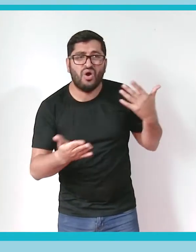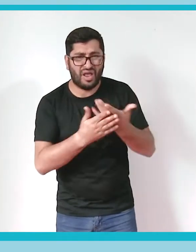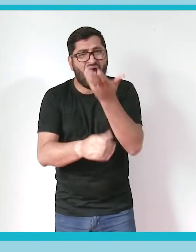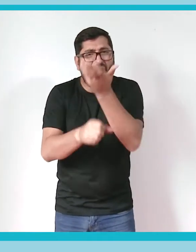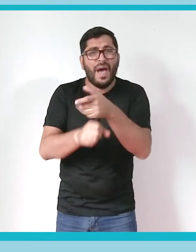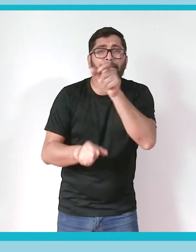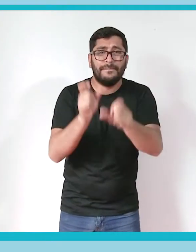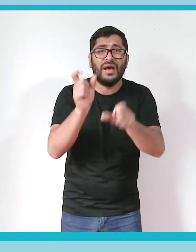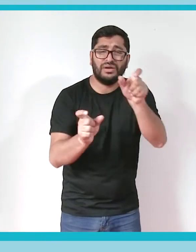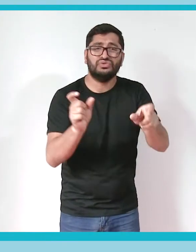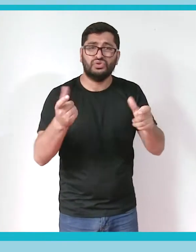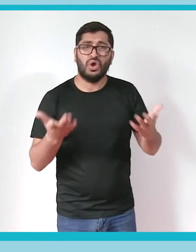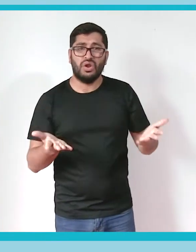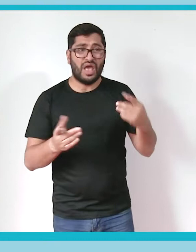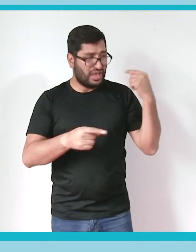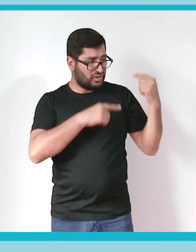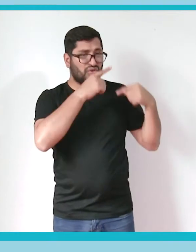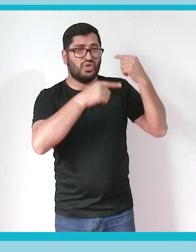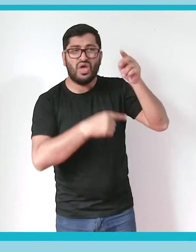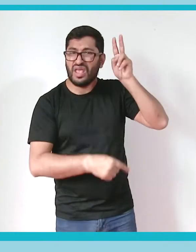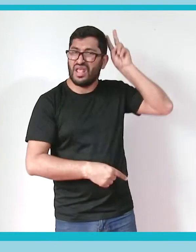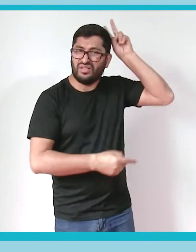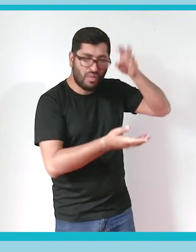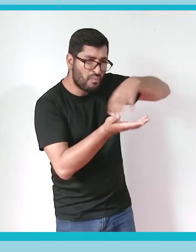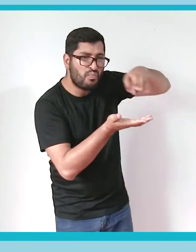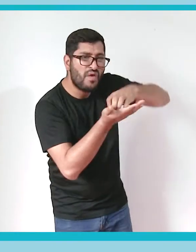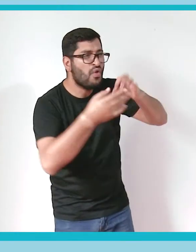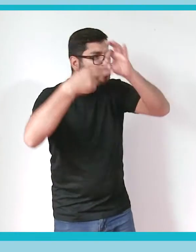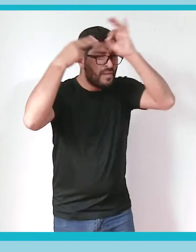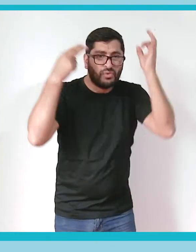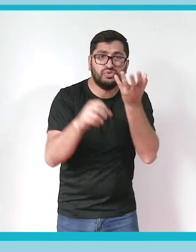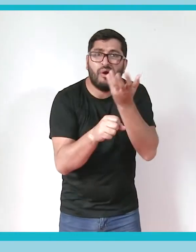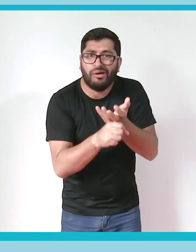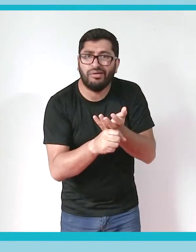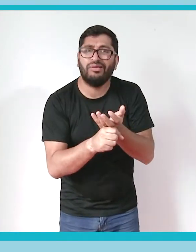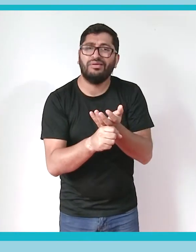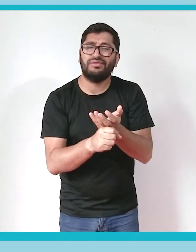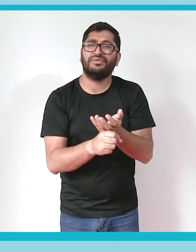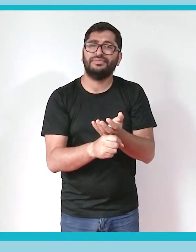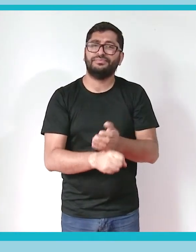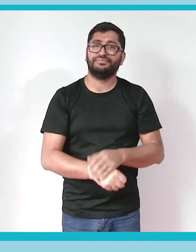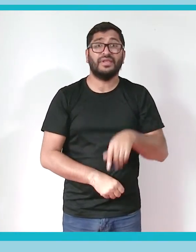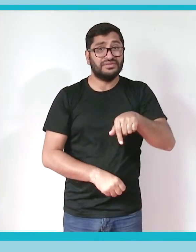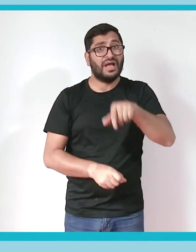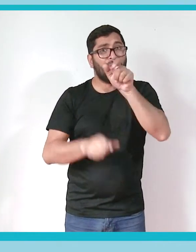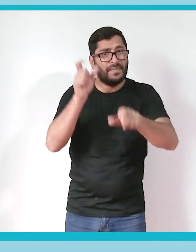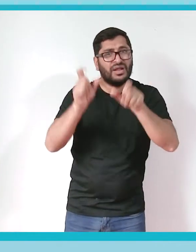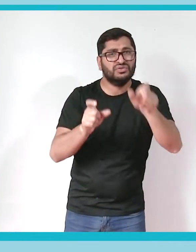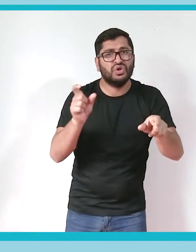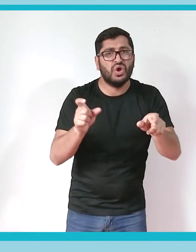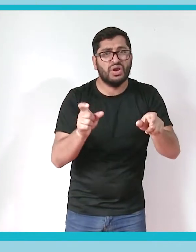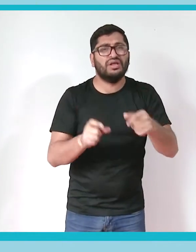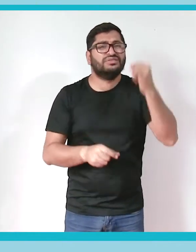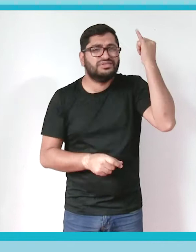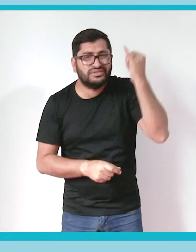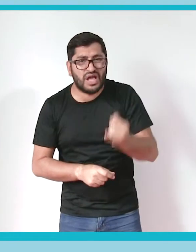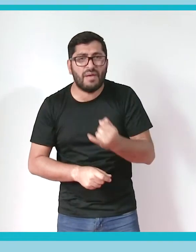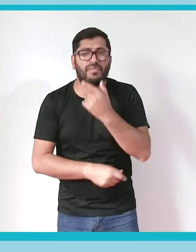nosotros seguimos existiendo hasta el día de hoy, así como los pueblos indígenas. La